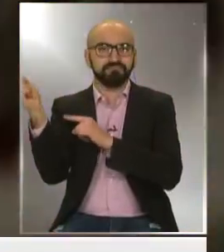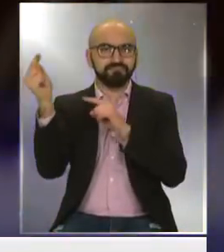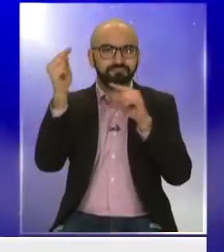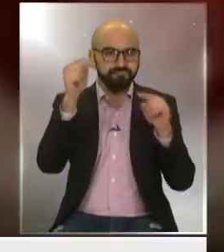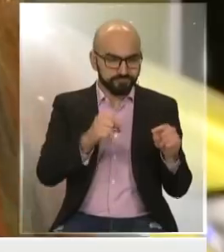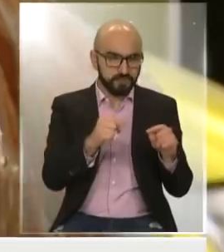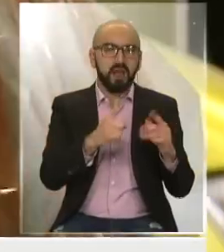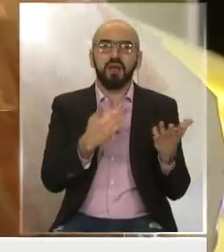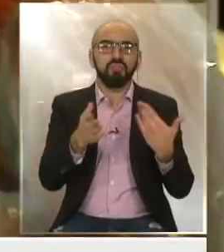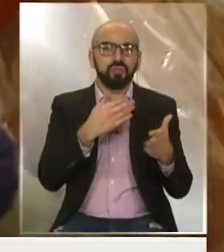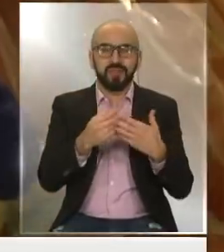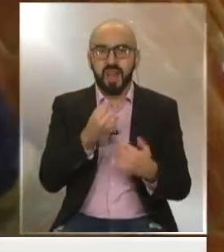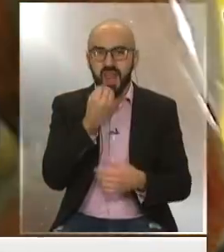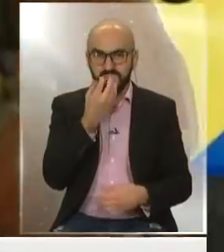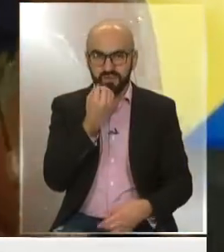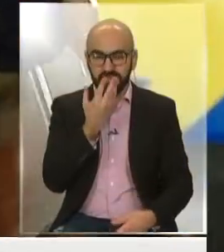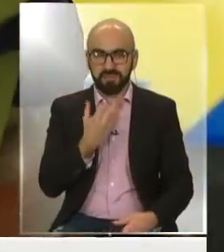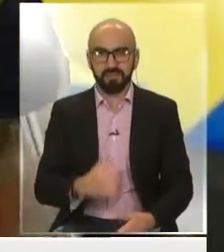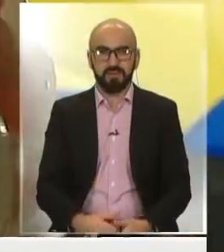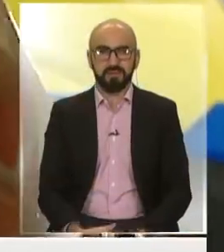a la Florida.